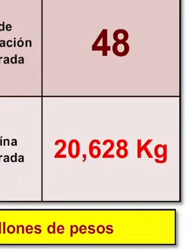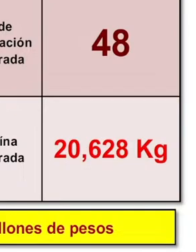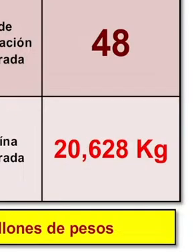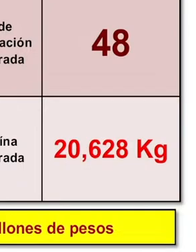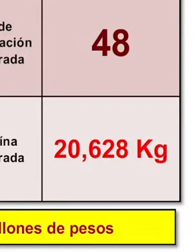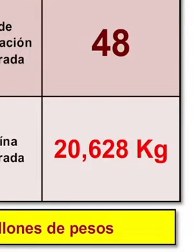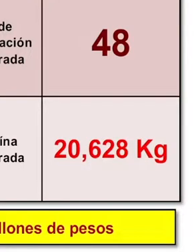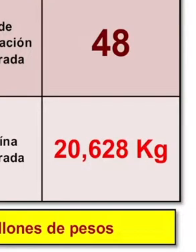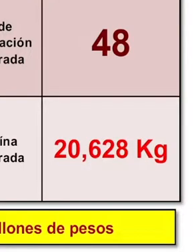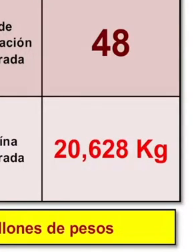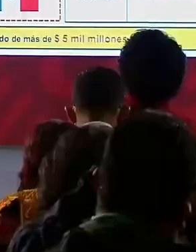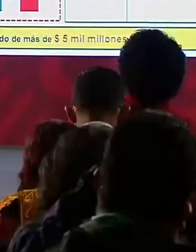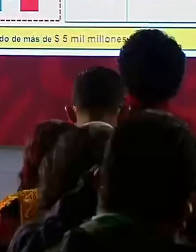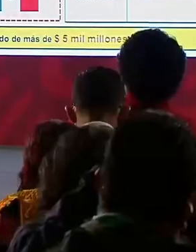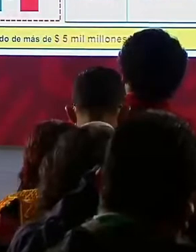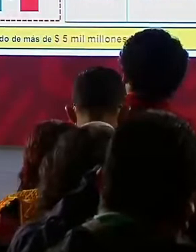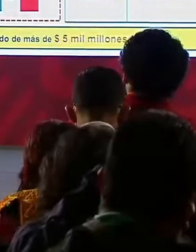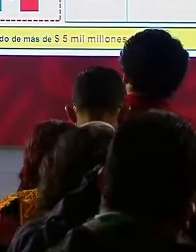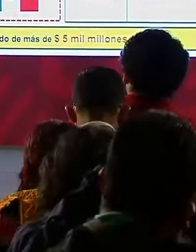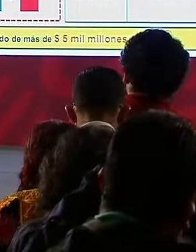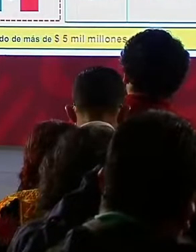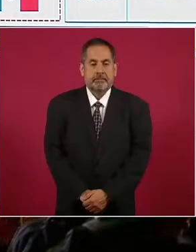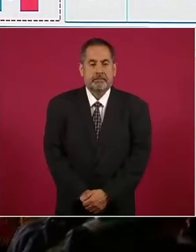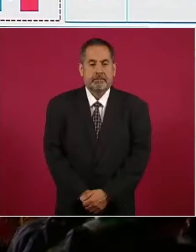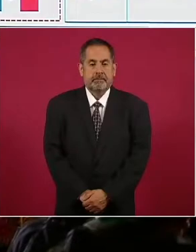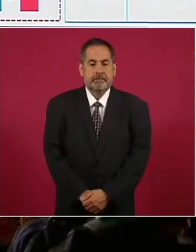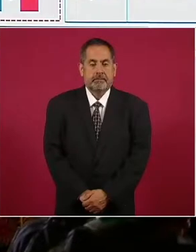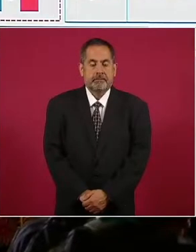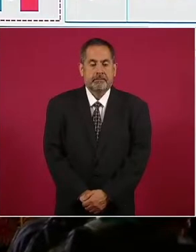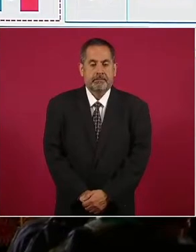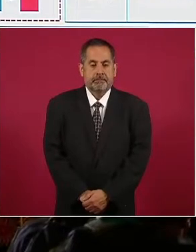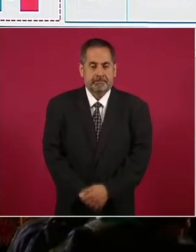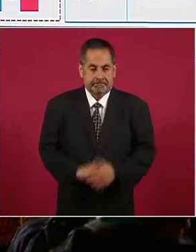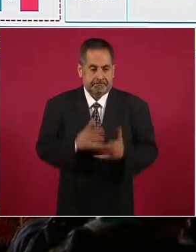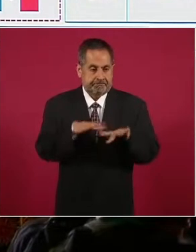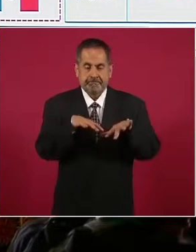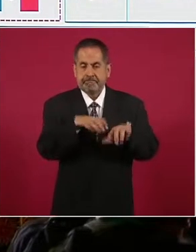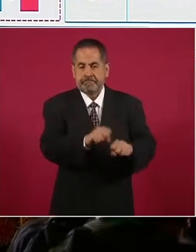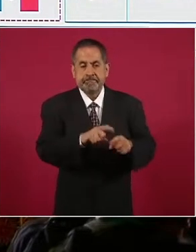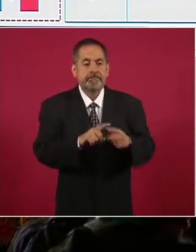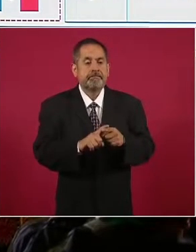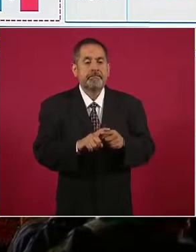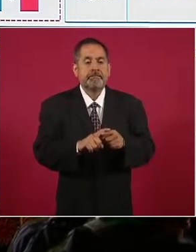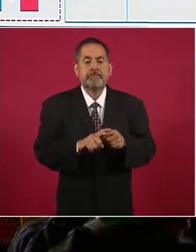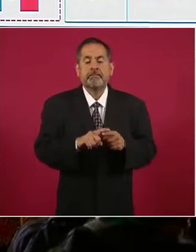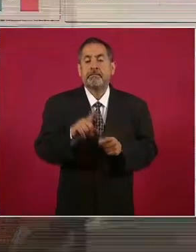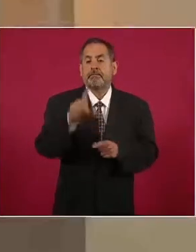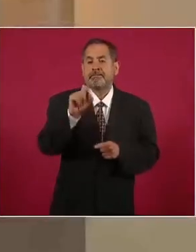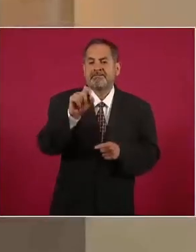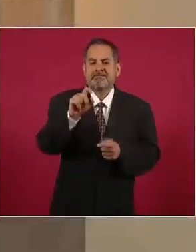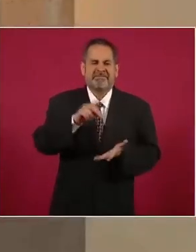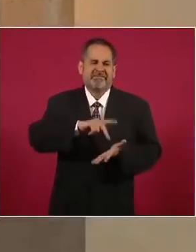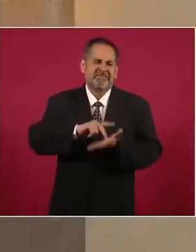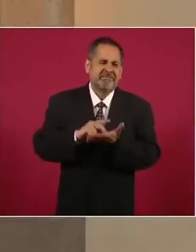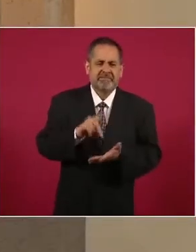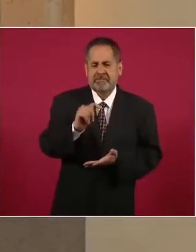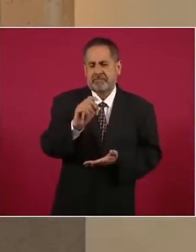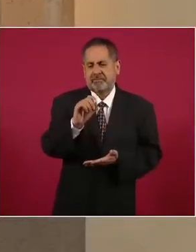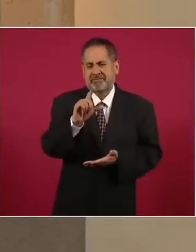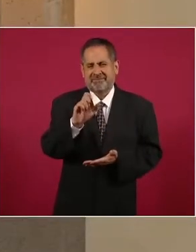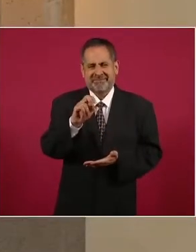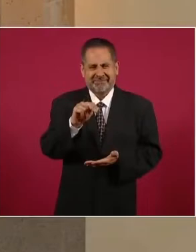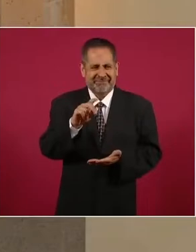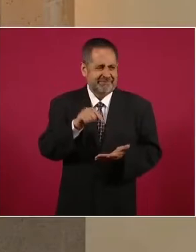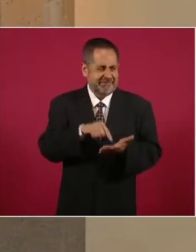48 embarcaciones, se han asegurado 20 toneladas, 20.6